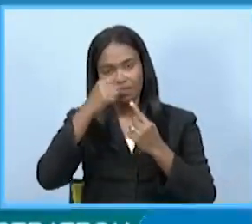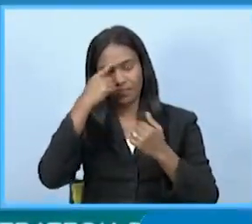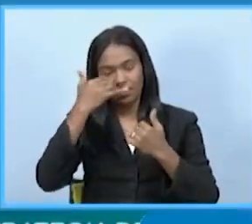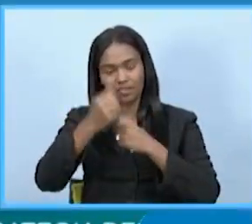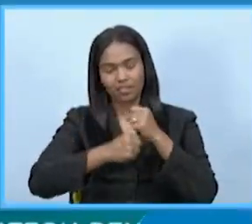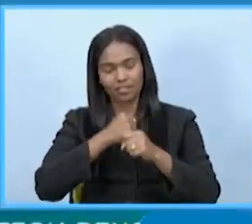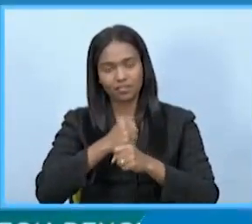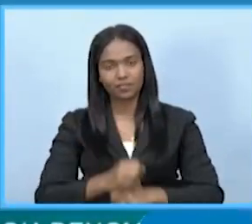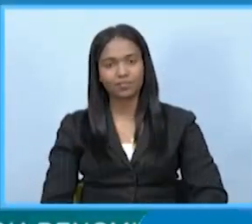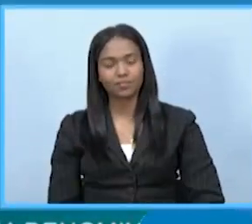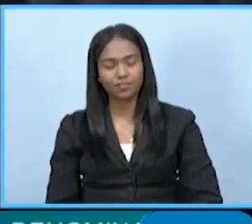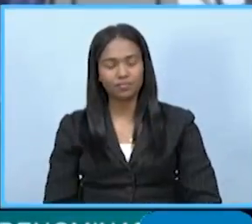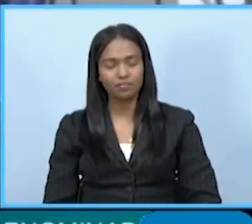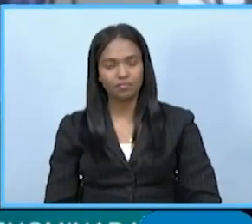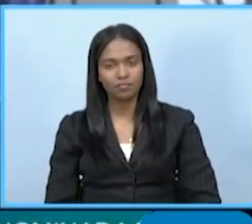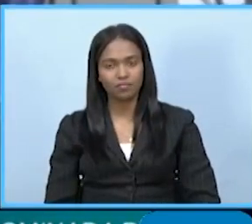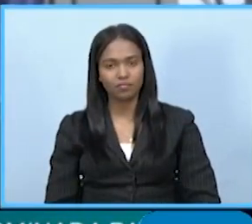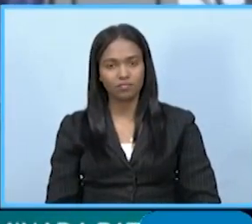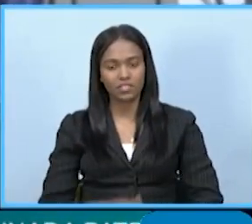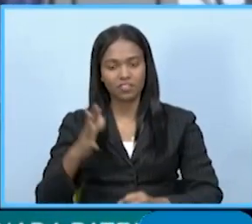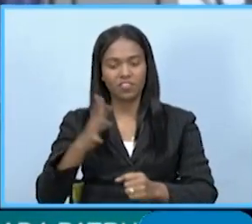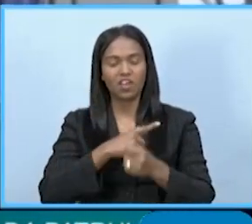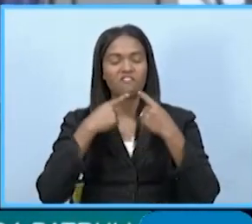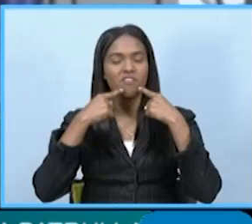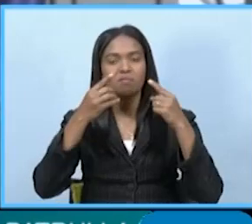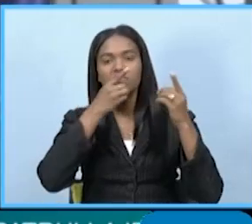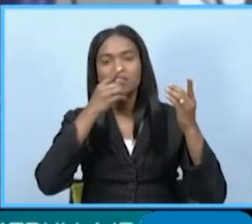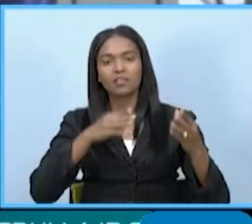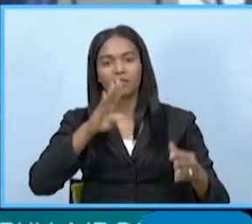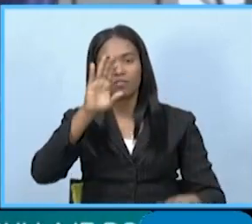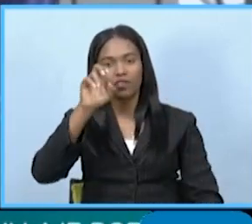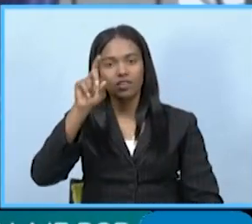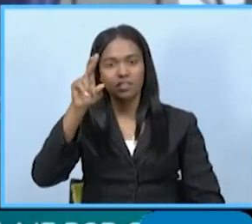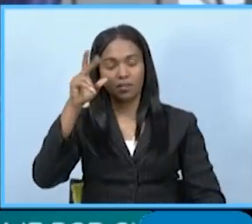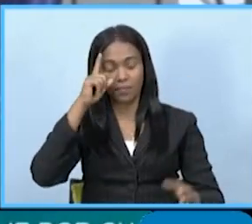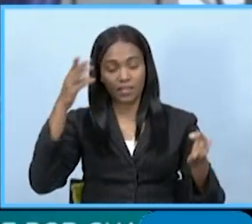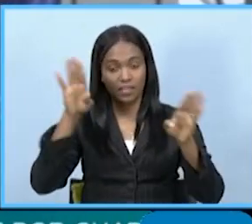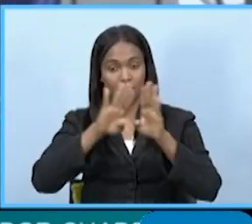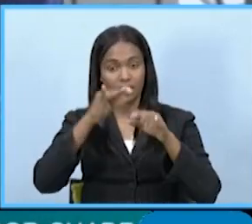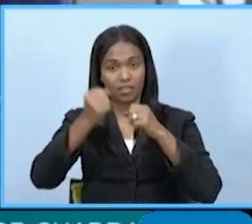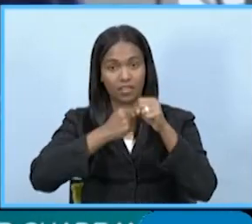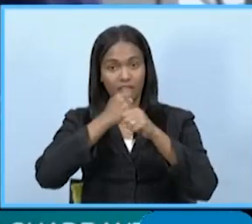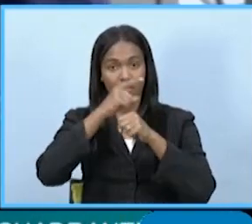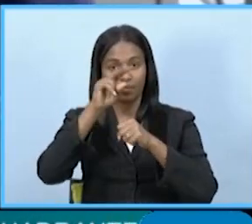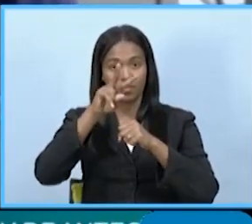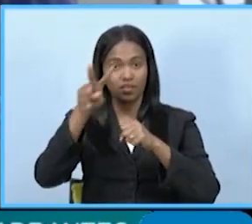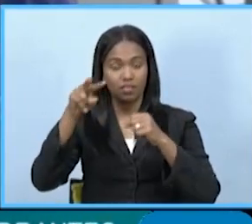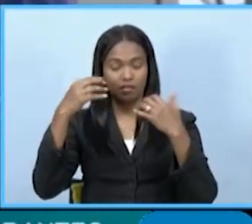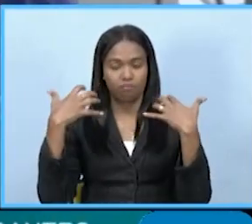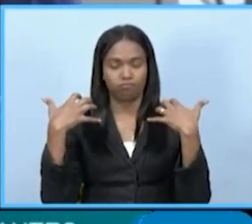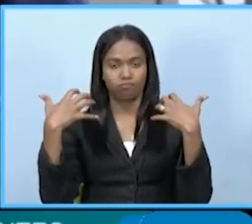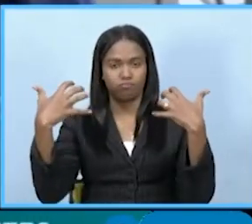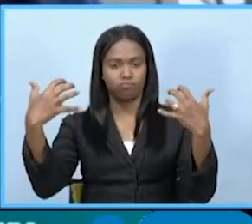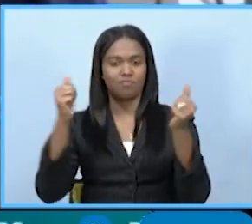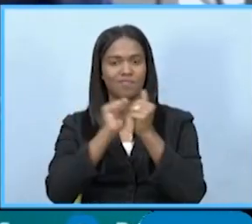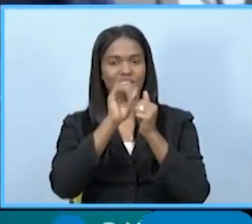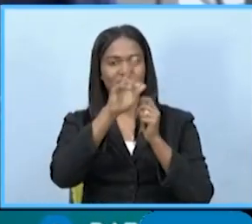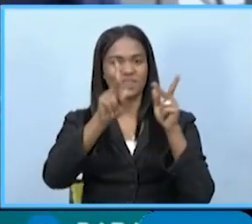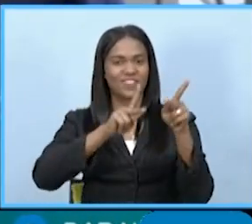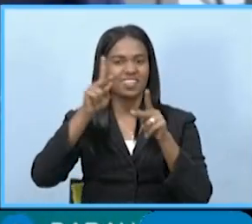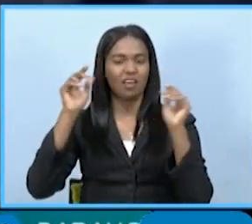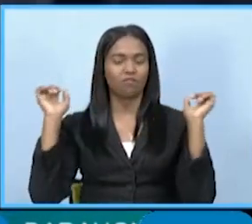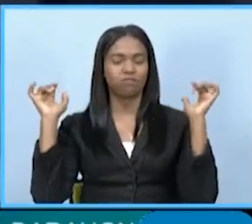año. El cantautor dominicano Badir cerrará el 2022 con un concierto íntimo con sus fanáticos,